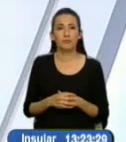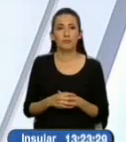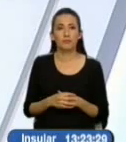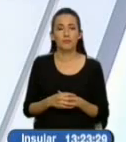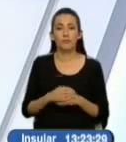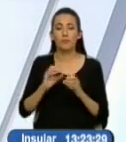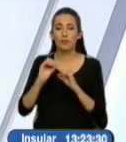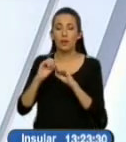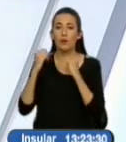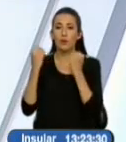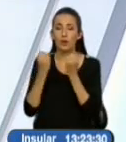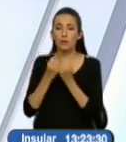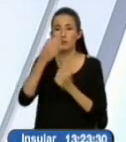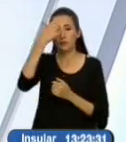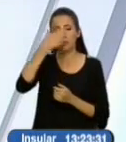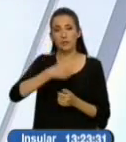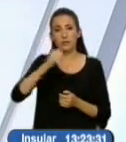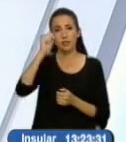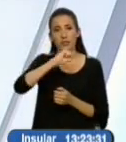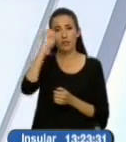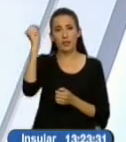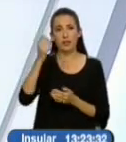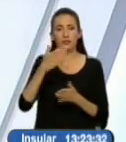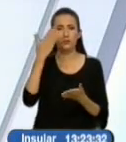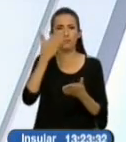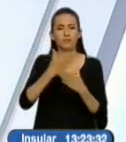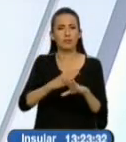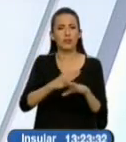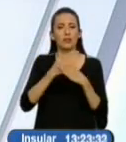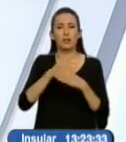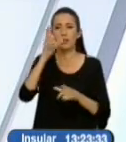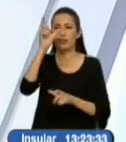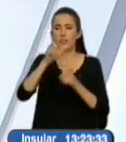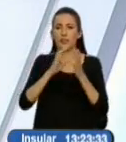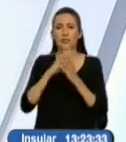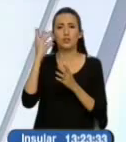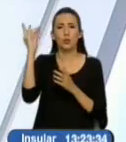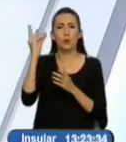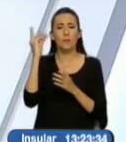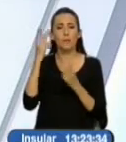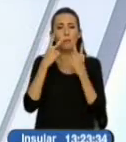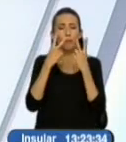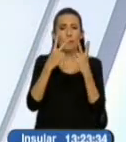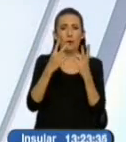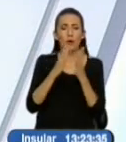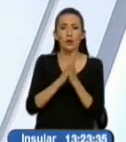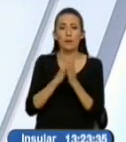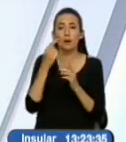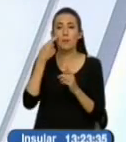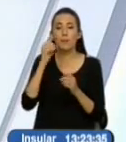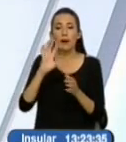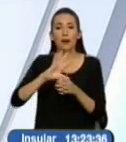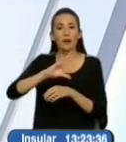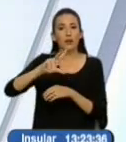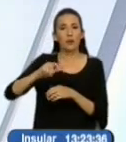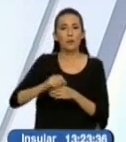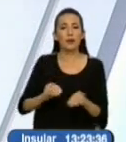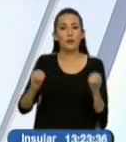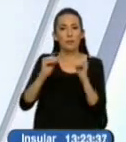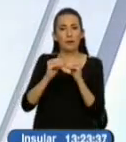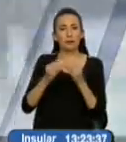Y organismos de derechos humanos rechazan el linchamiento de un hombre en Bolivia acusado de matar a un joven para robarle. Más en el siguiente